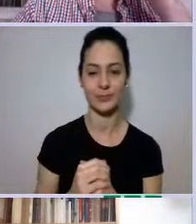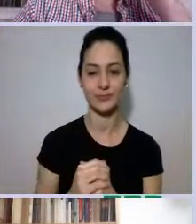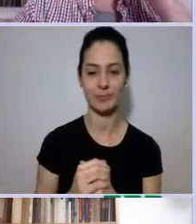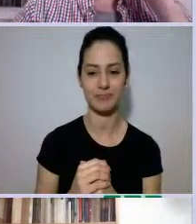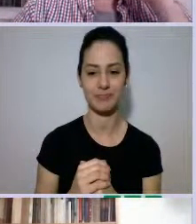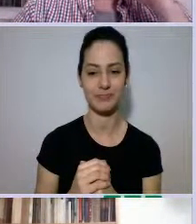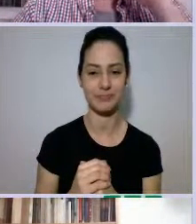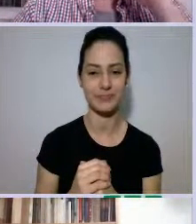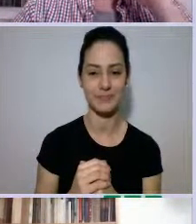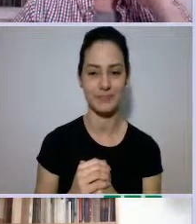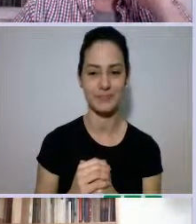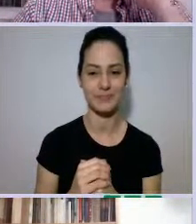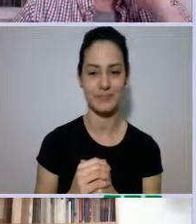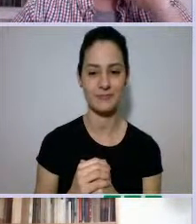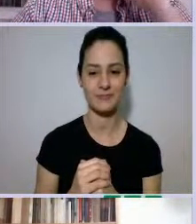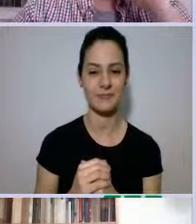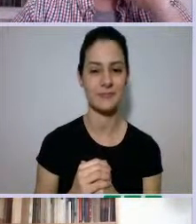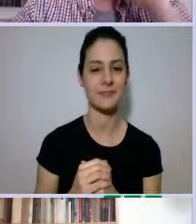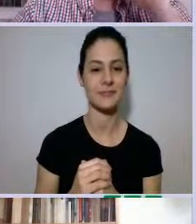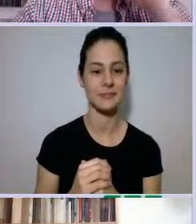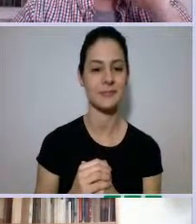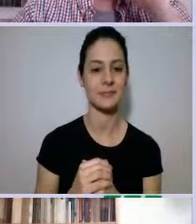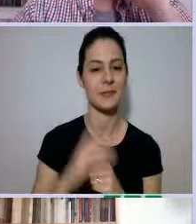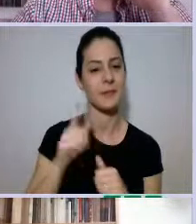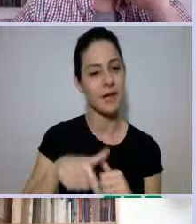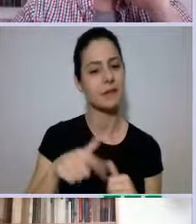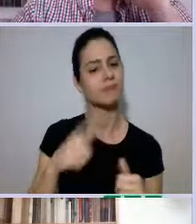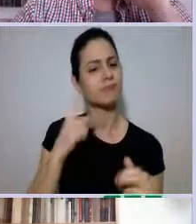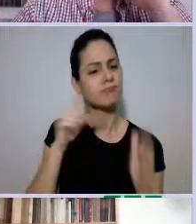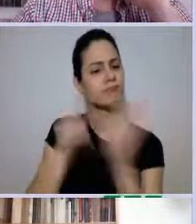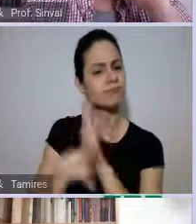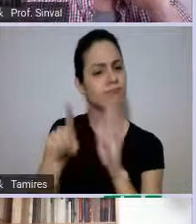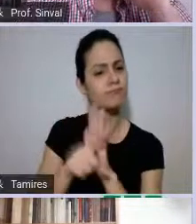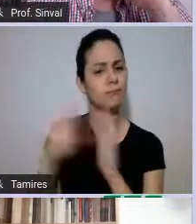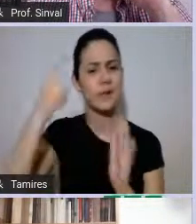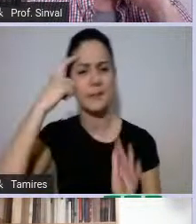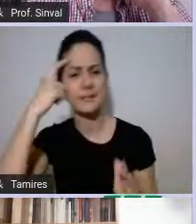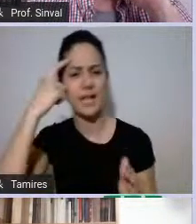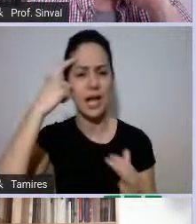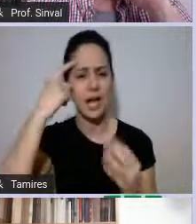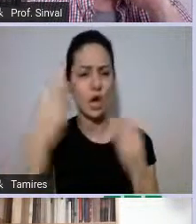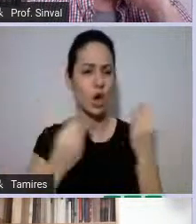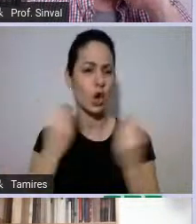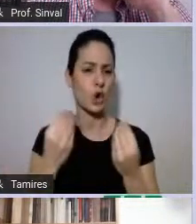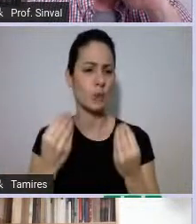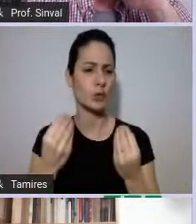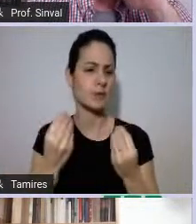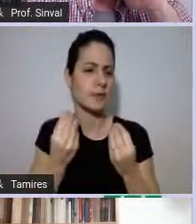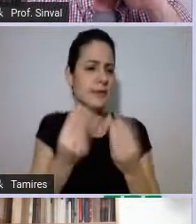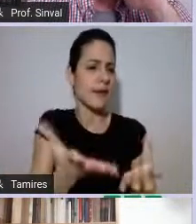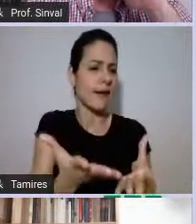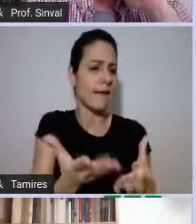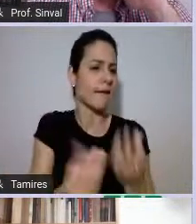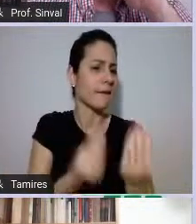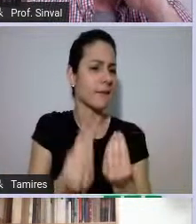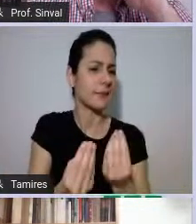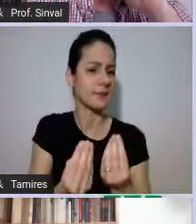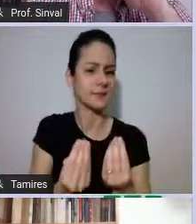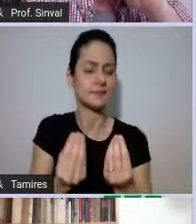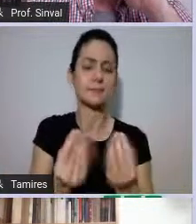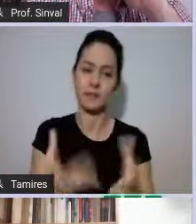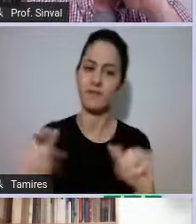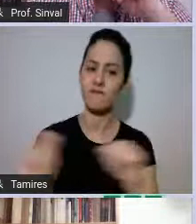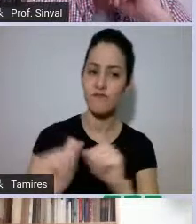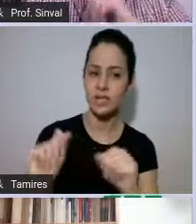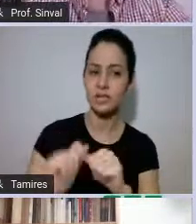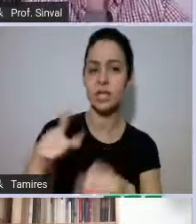relaciones para cuestionarlas, desarmarlas y pensar en armarlas incluso de otra manera. Para realizar este ejercicio